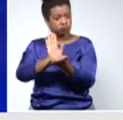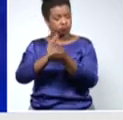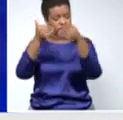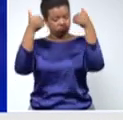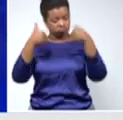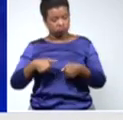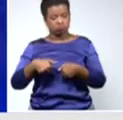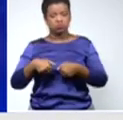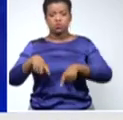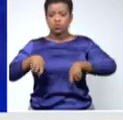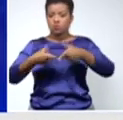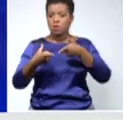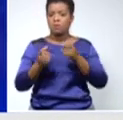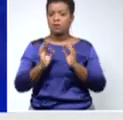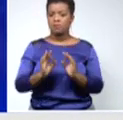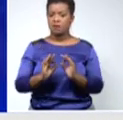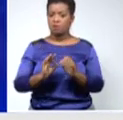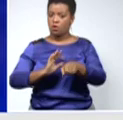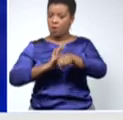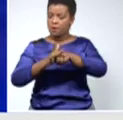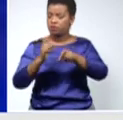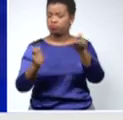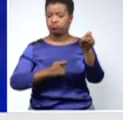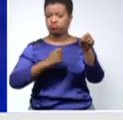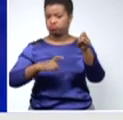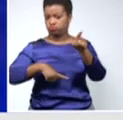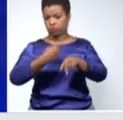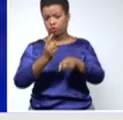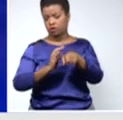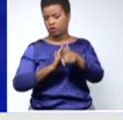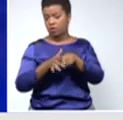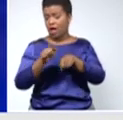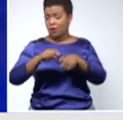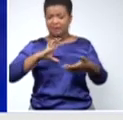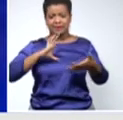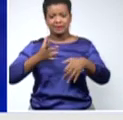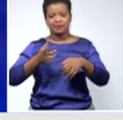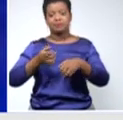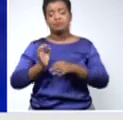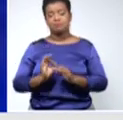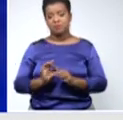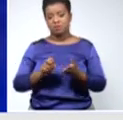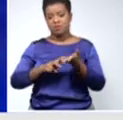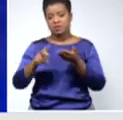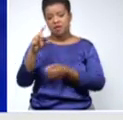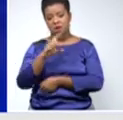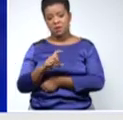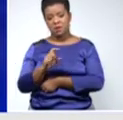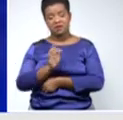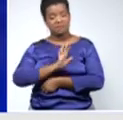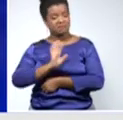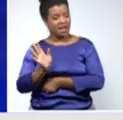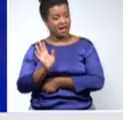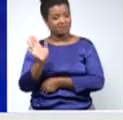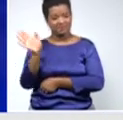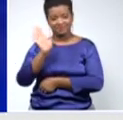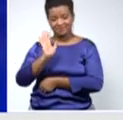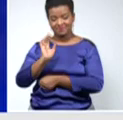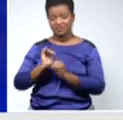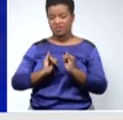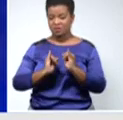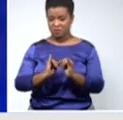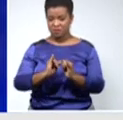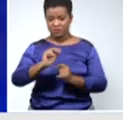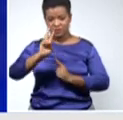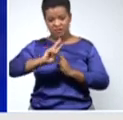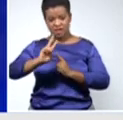de revertir esta situación ahora mismo muy compleja en la provincia de Camagüey. De esta manera despedimos este contacto con la teleaudiencia